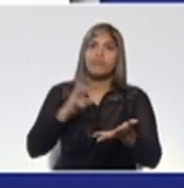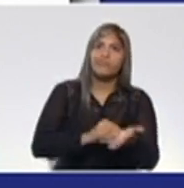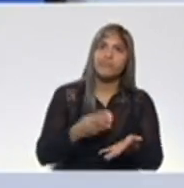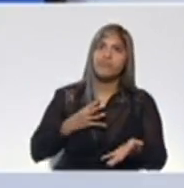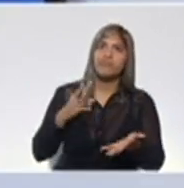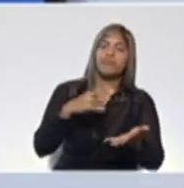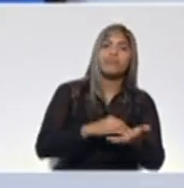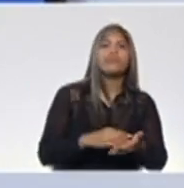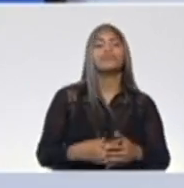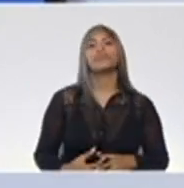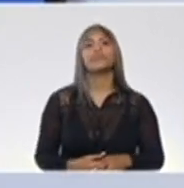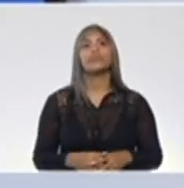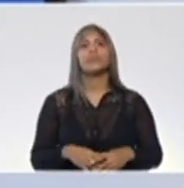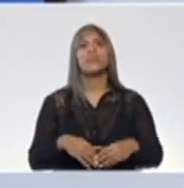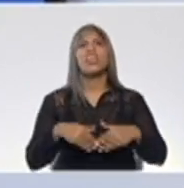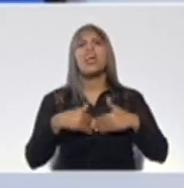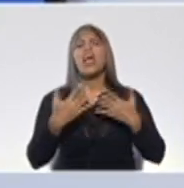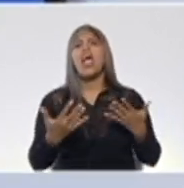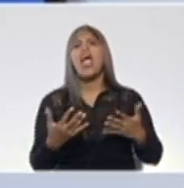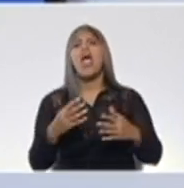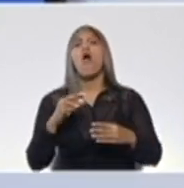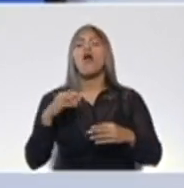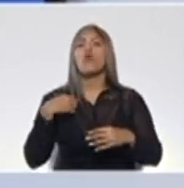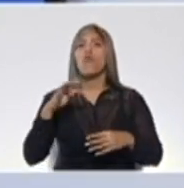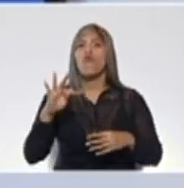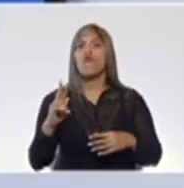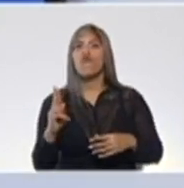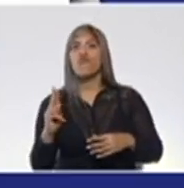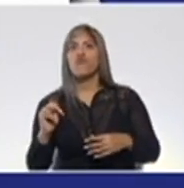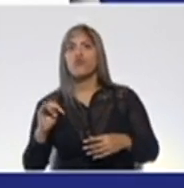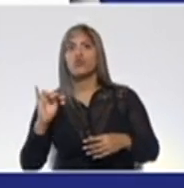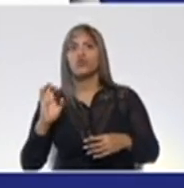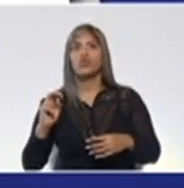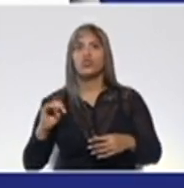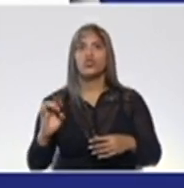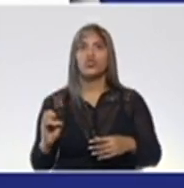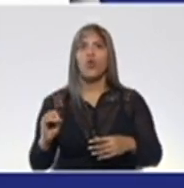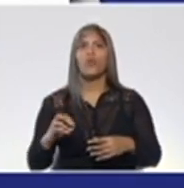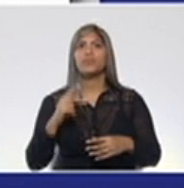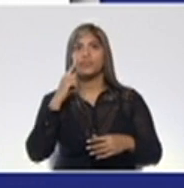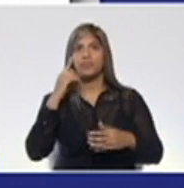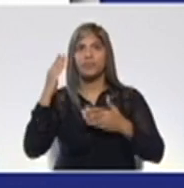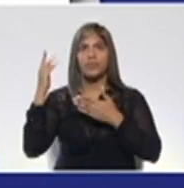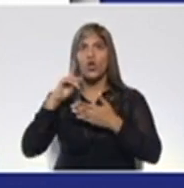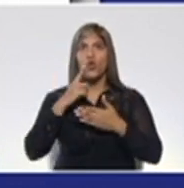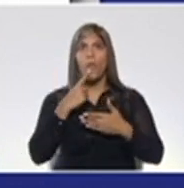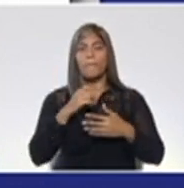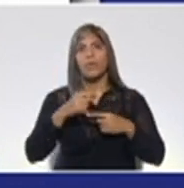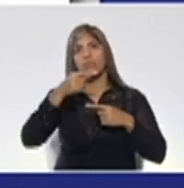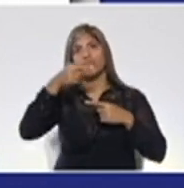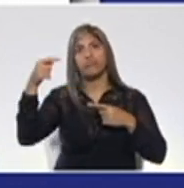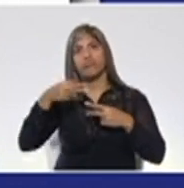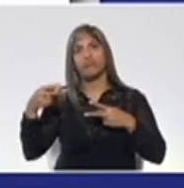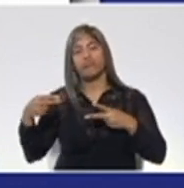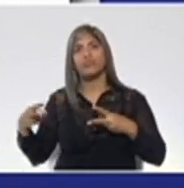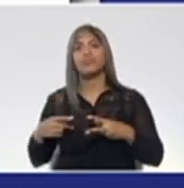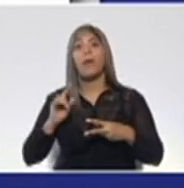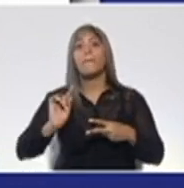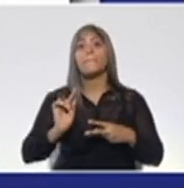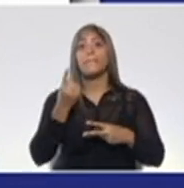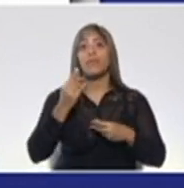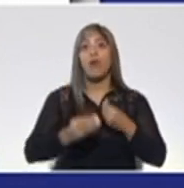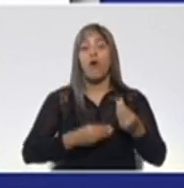¿Qué es una función inyectiva, sobreyectiva y biyectiva? Lo primero que tenemos que